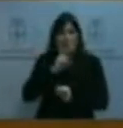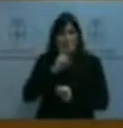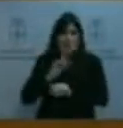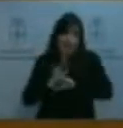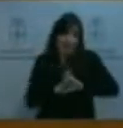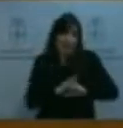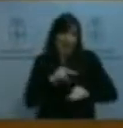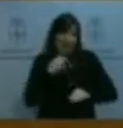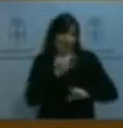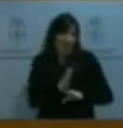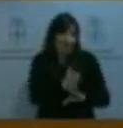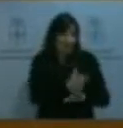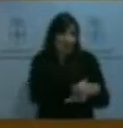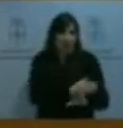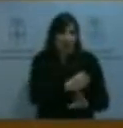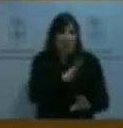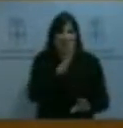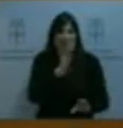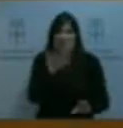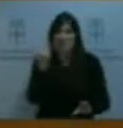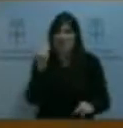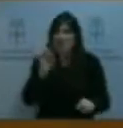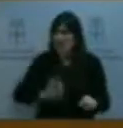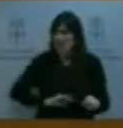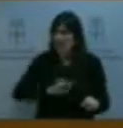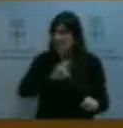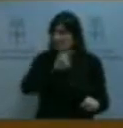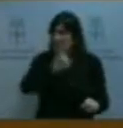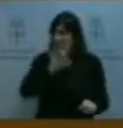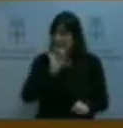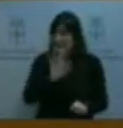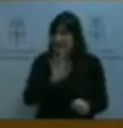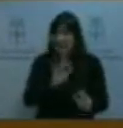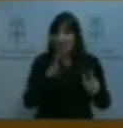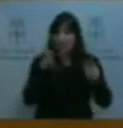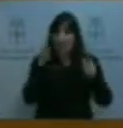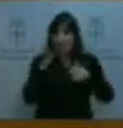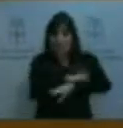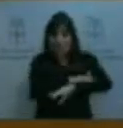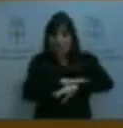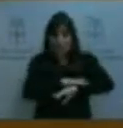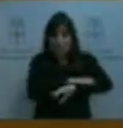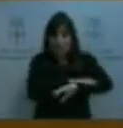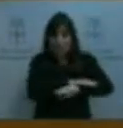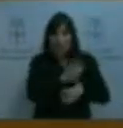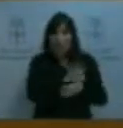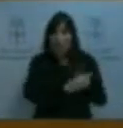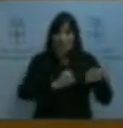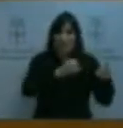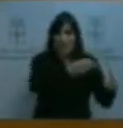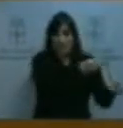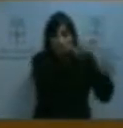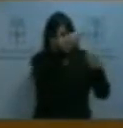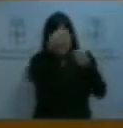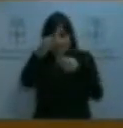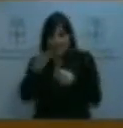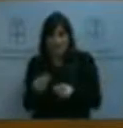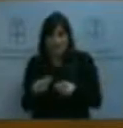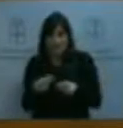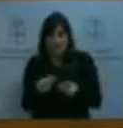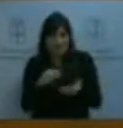del 2015 el Consejo de Gobierno remitió un texto sobre el mismo proyecto de ley, y cuando digo el mismo es